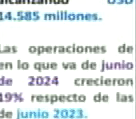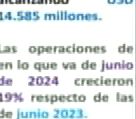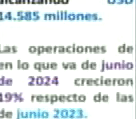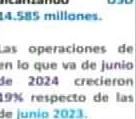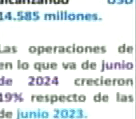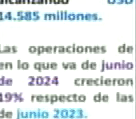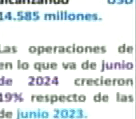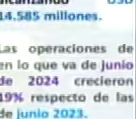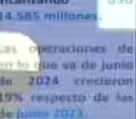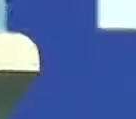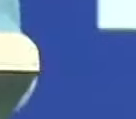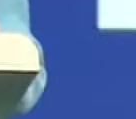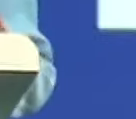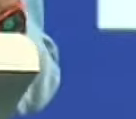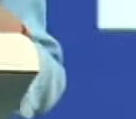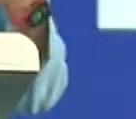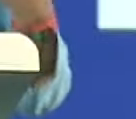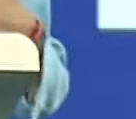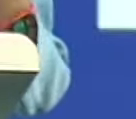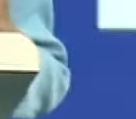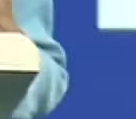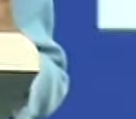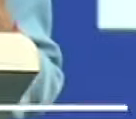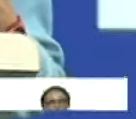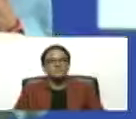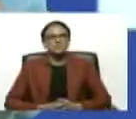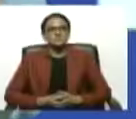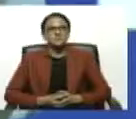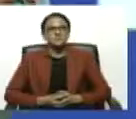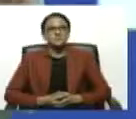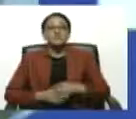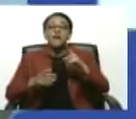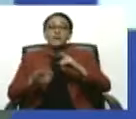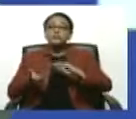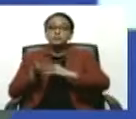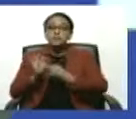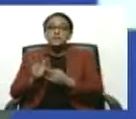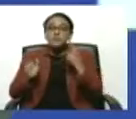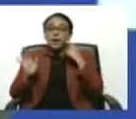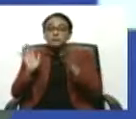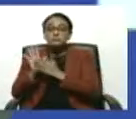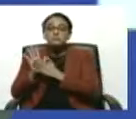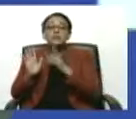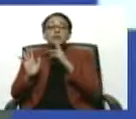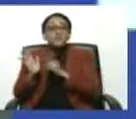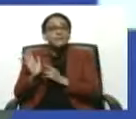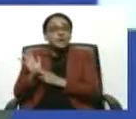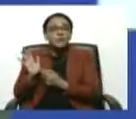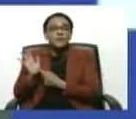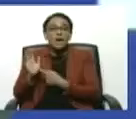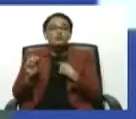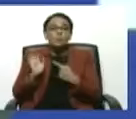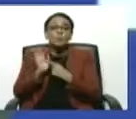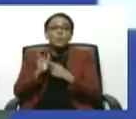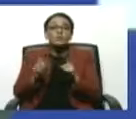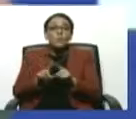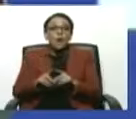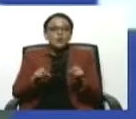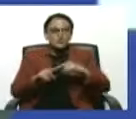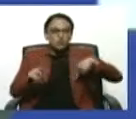está hablando, es una economía que está hablando, que es una economía real, que está en desarrollo, es una economía real que está en crecimiento